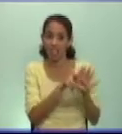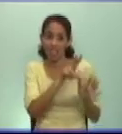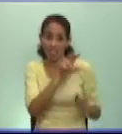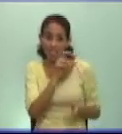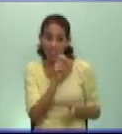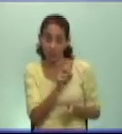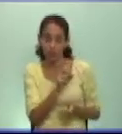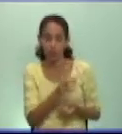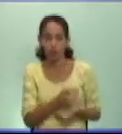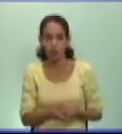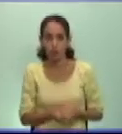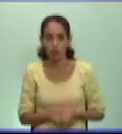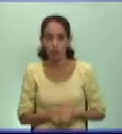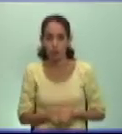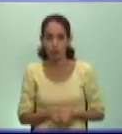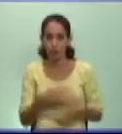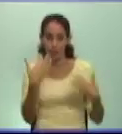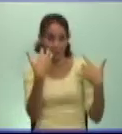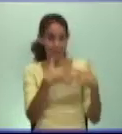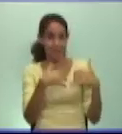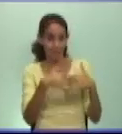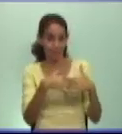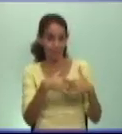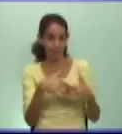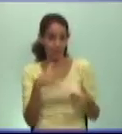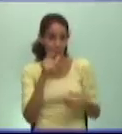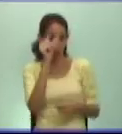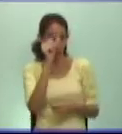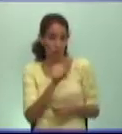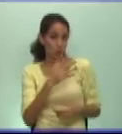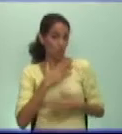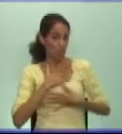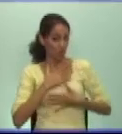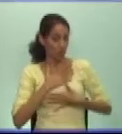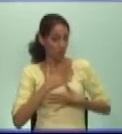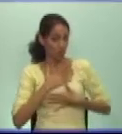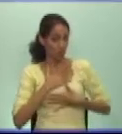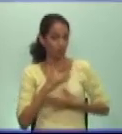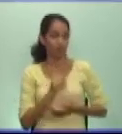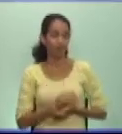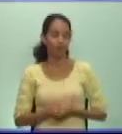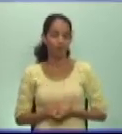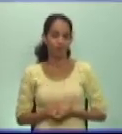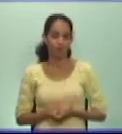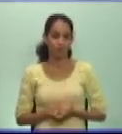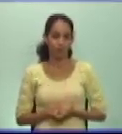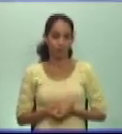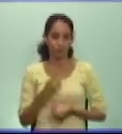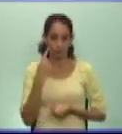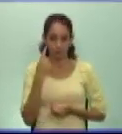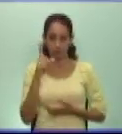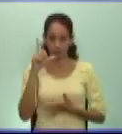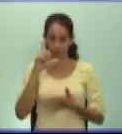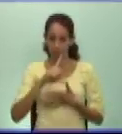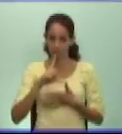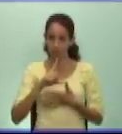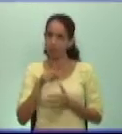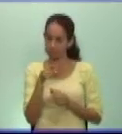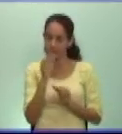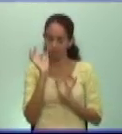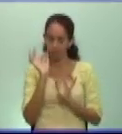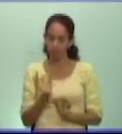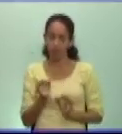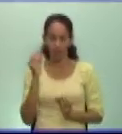muy difícil que desde aplicación en la década del 80 se ve reflejada en América. Ustedes conocen toda la realidad de